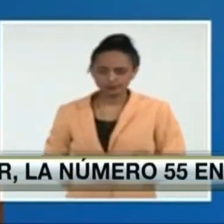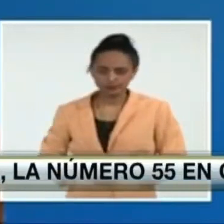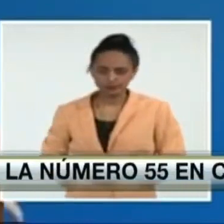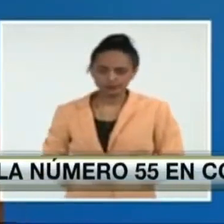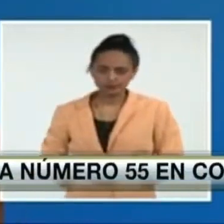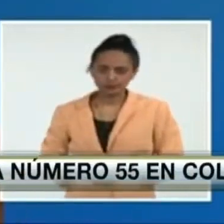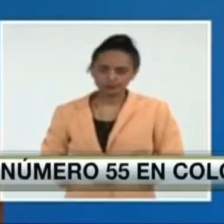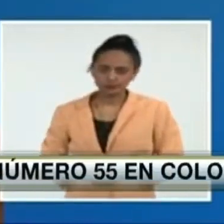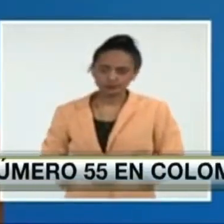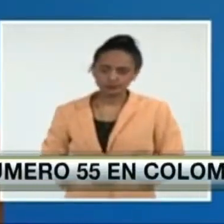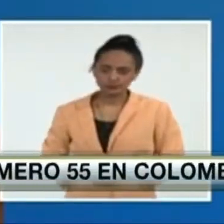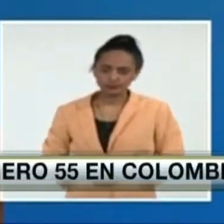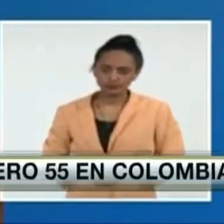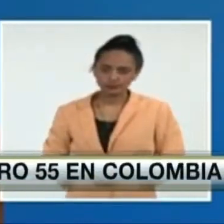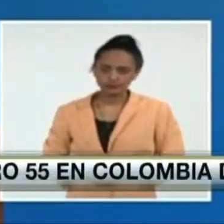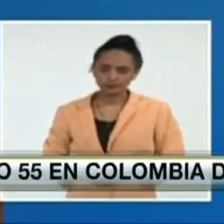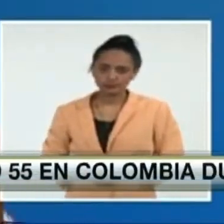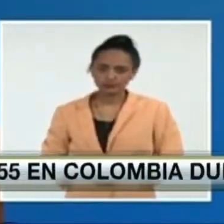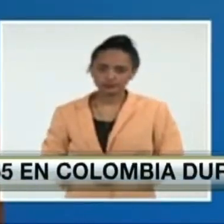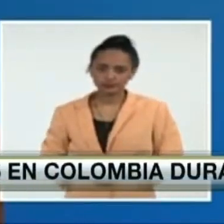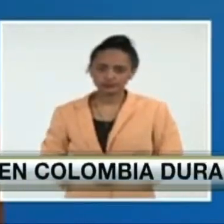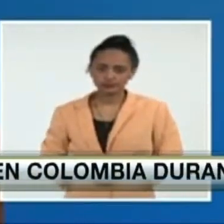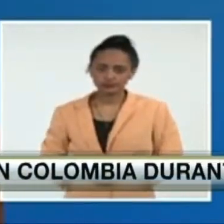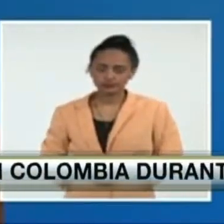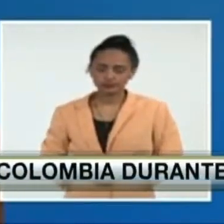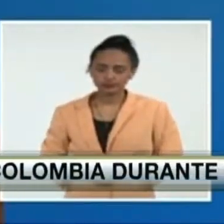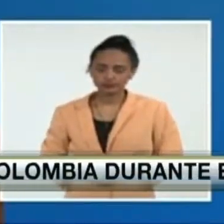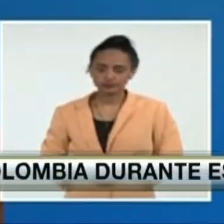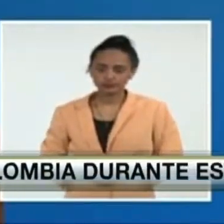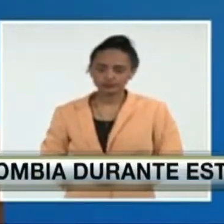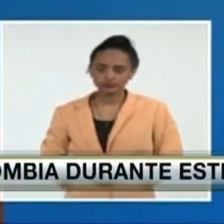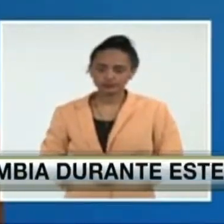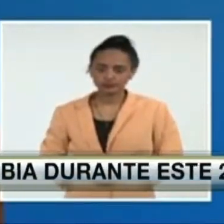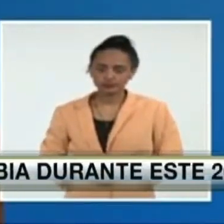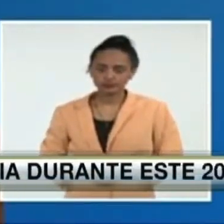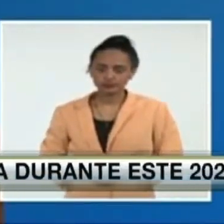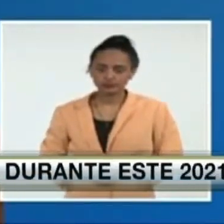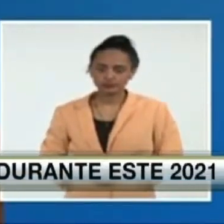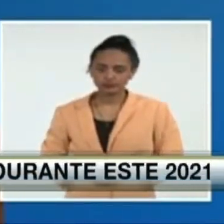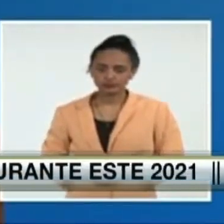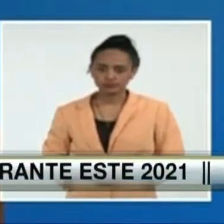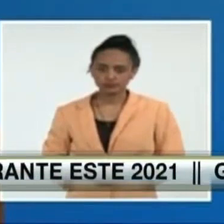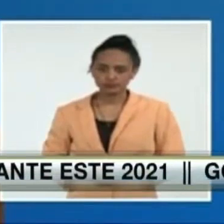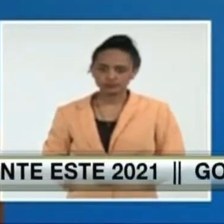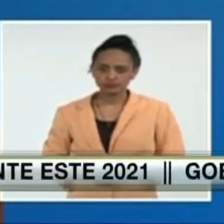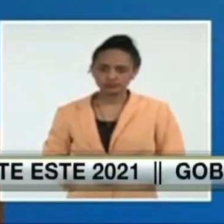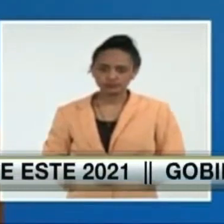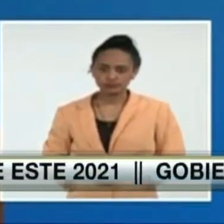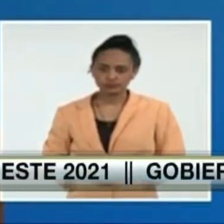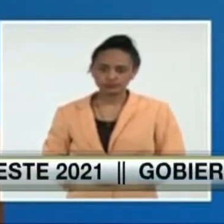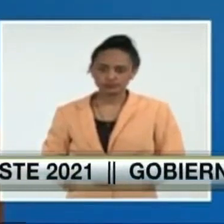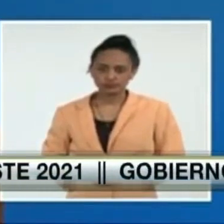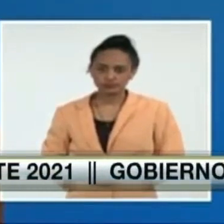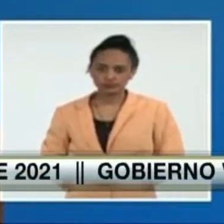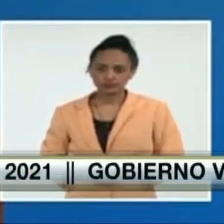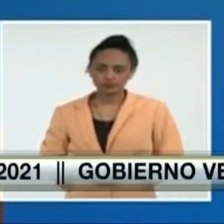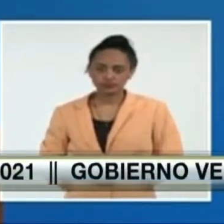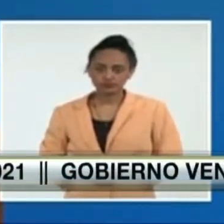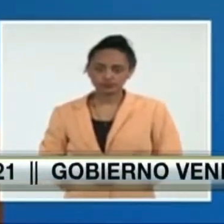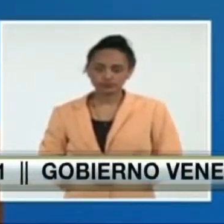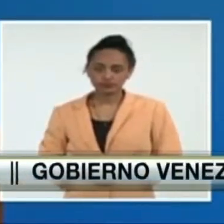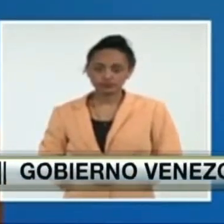también que, y emplazo a cualquier autoridad del gobierno de los Estados Unidos